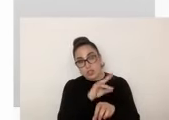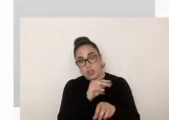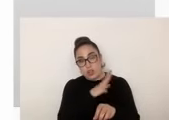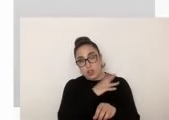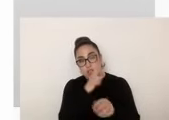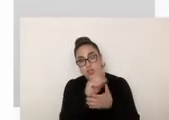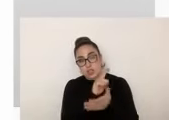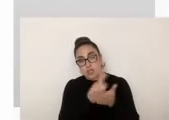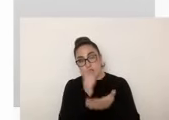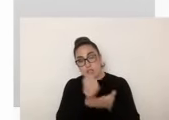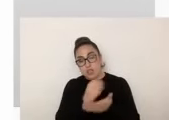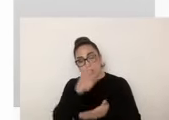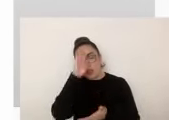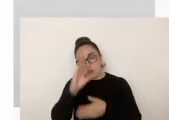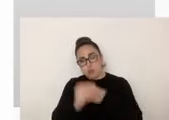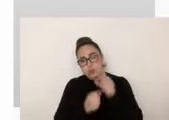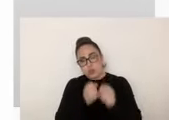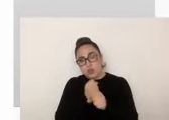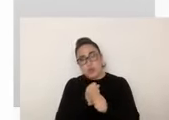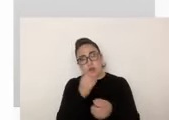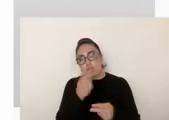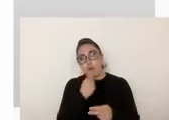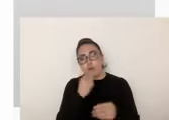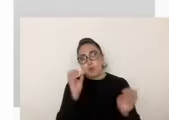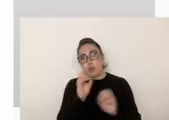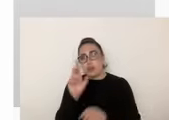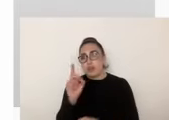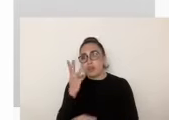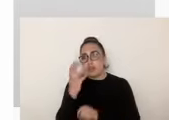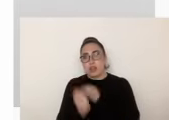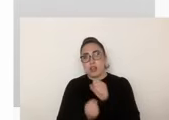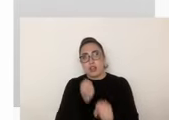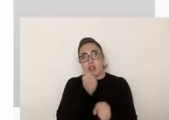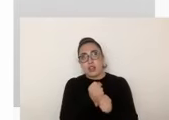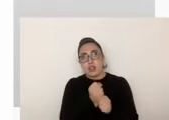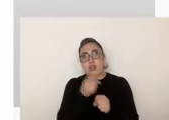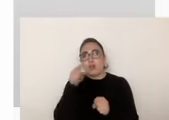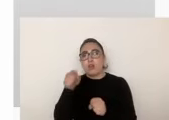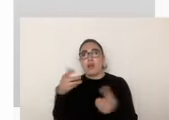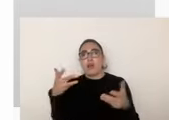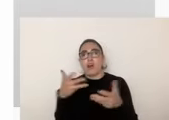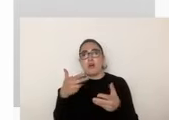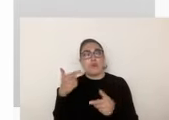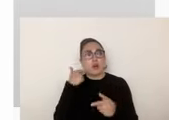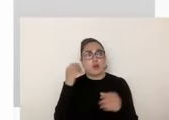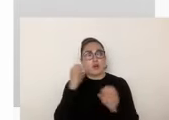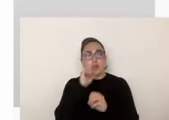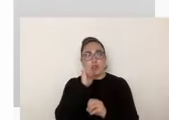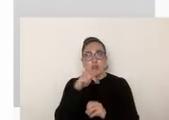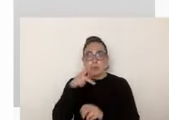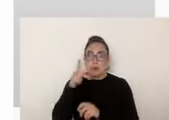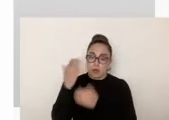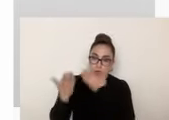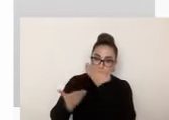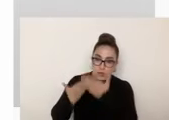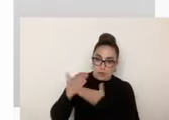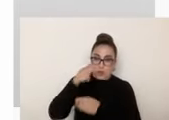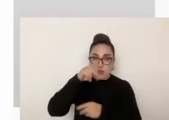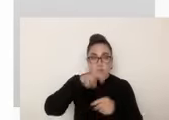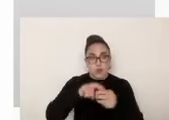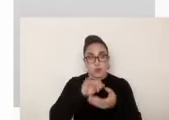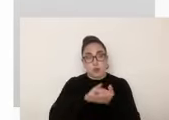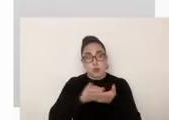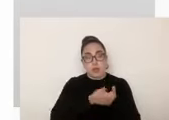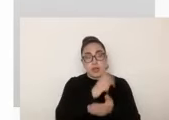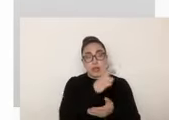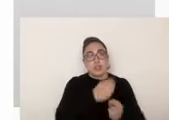la han aplicado. Nueva York estuvo 33 años sin hacer una ejecución y, sin embargo, en los estudios de Selin era un estado que figuraba como estado con